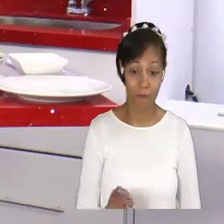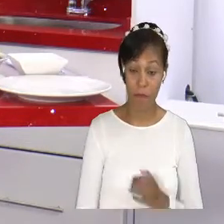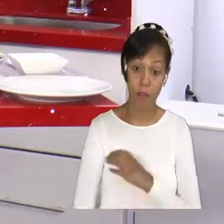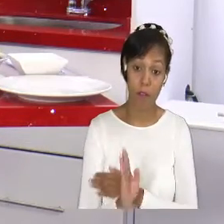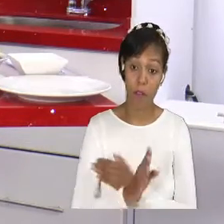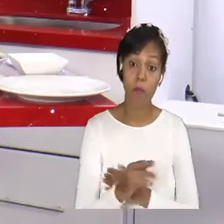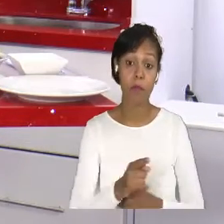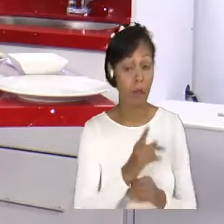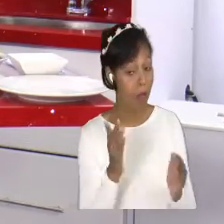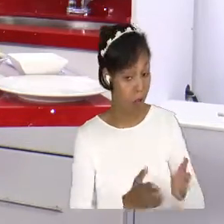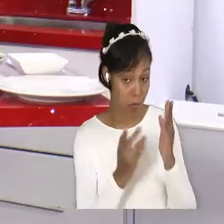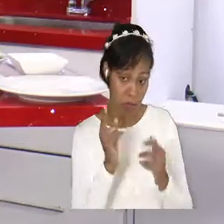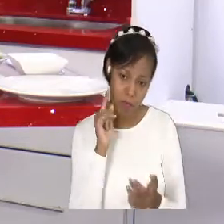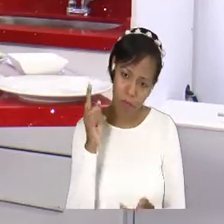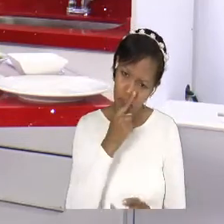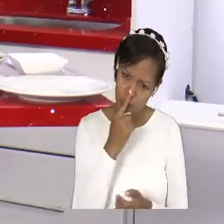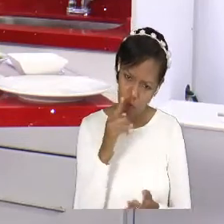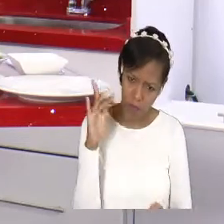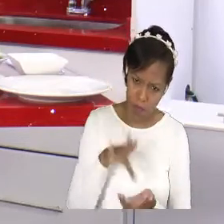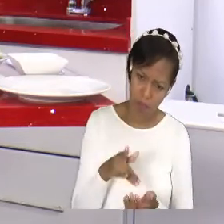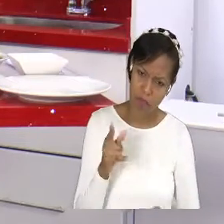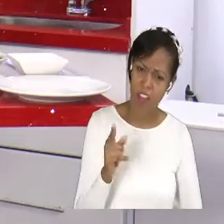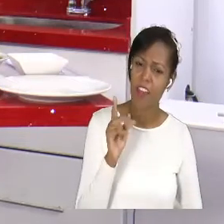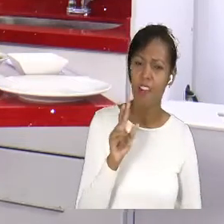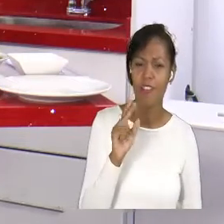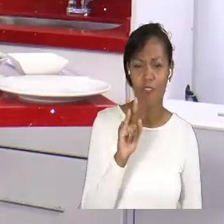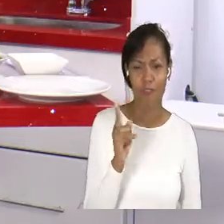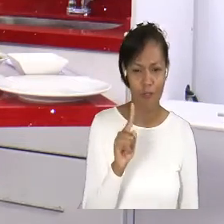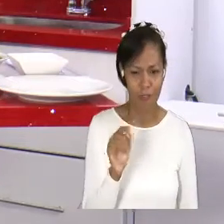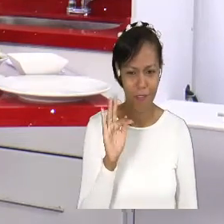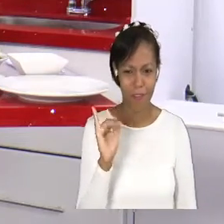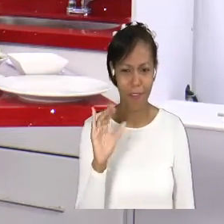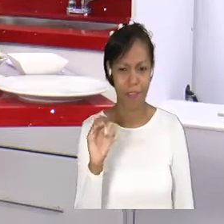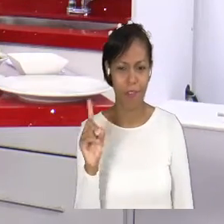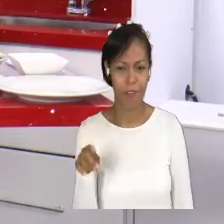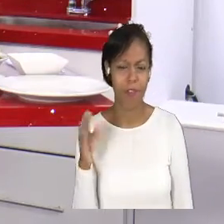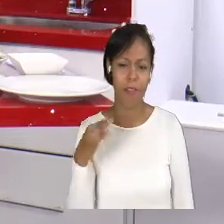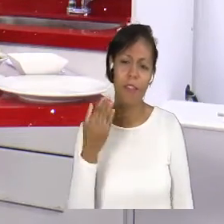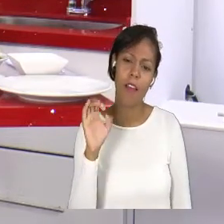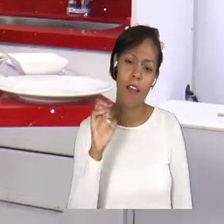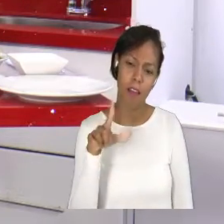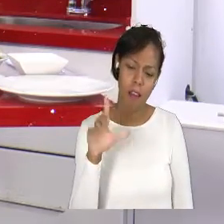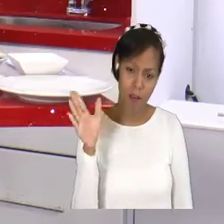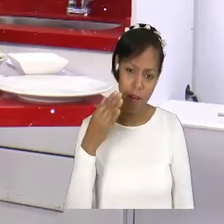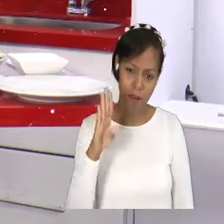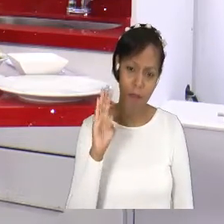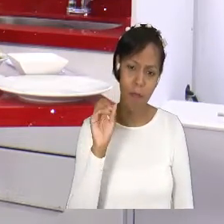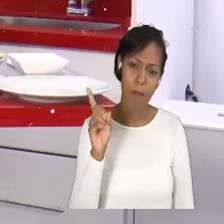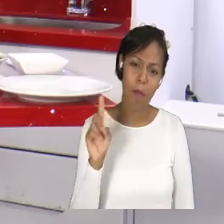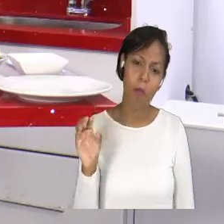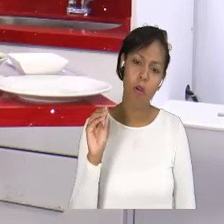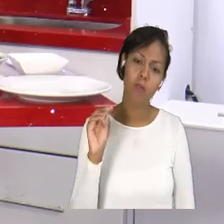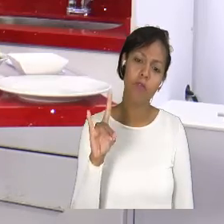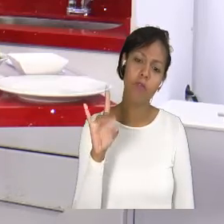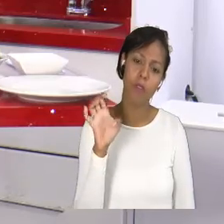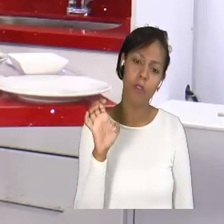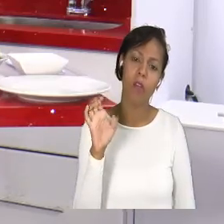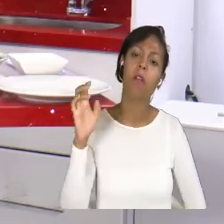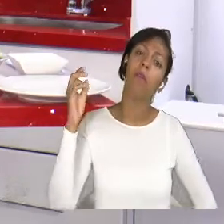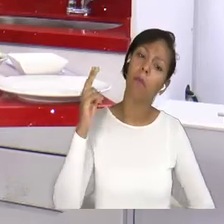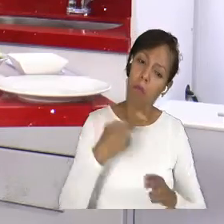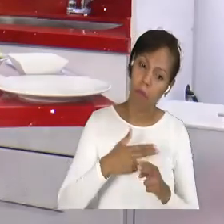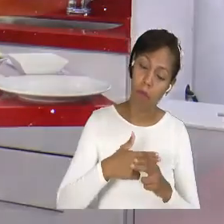esos muebles de calidad y, por lo tanto, también esos filtros, excelentes filtros que pueden encontrar ahí para que ustedes puedan purificar su agua de